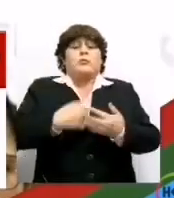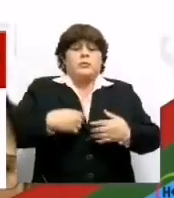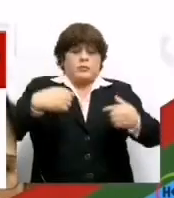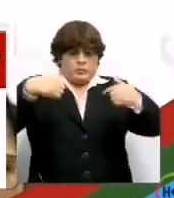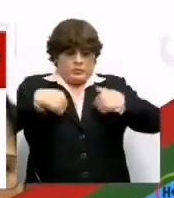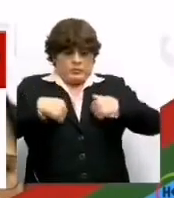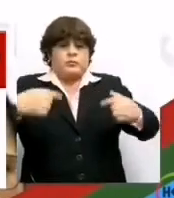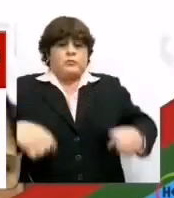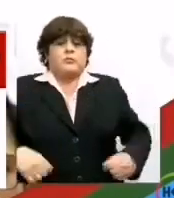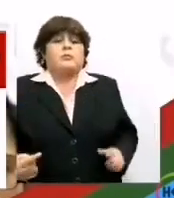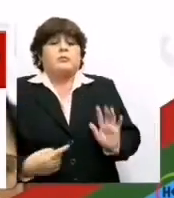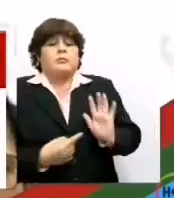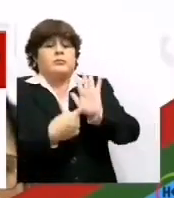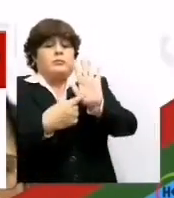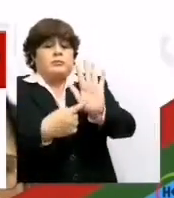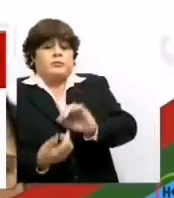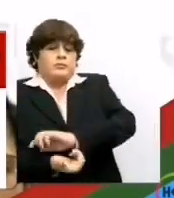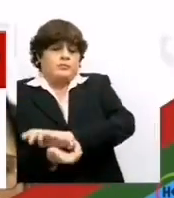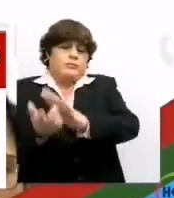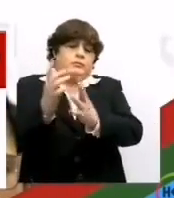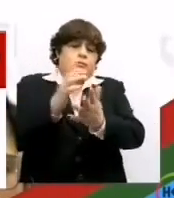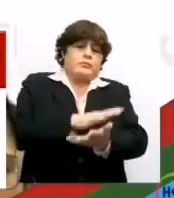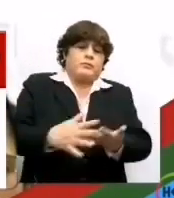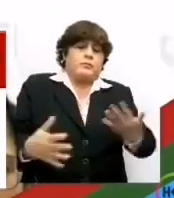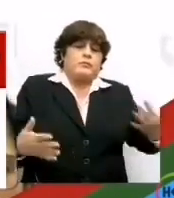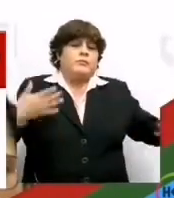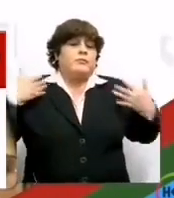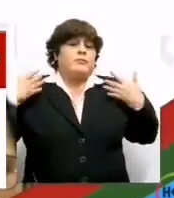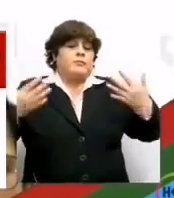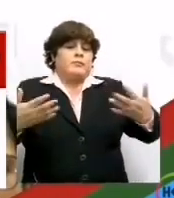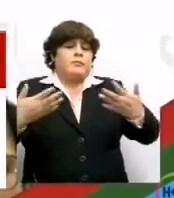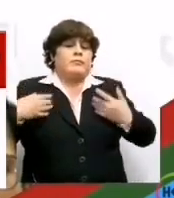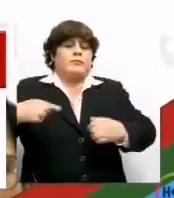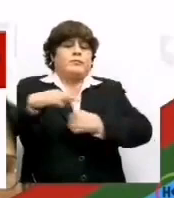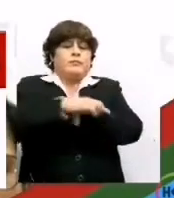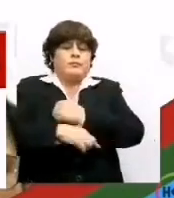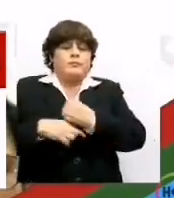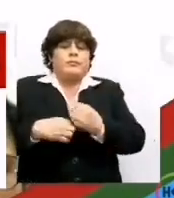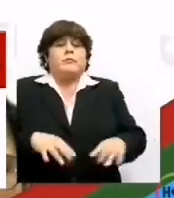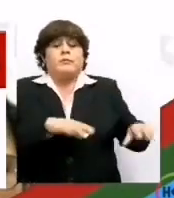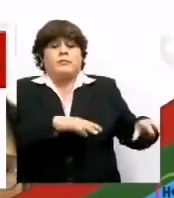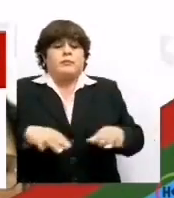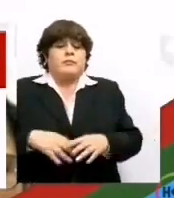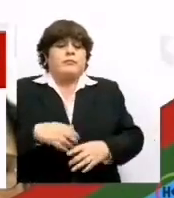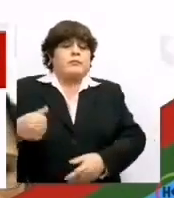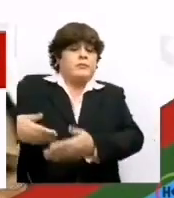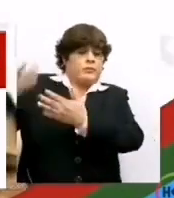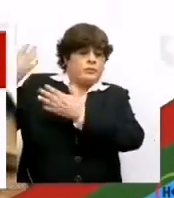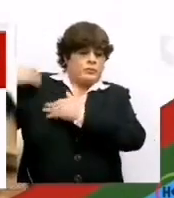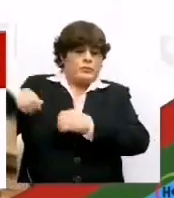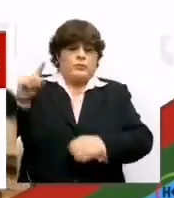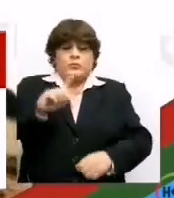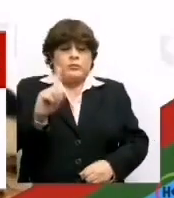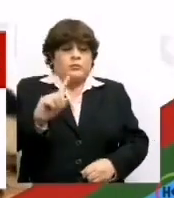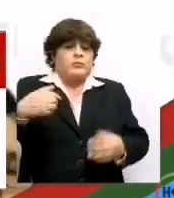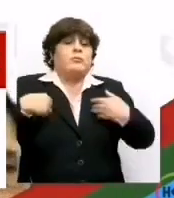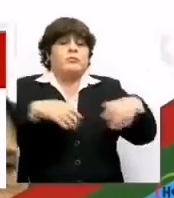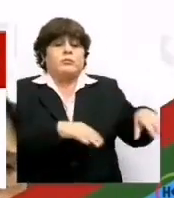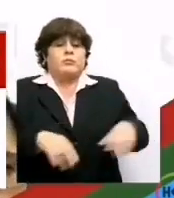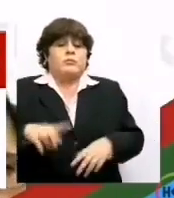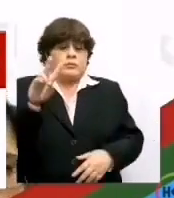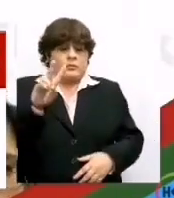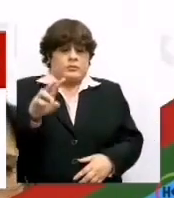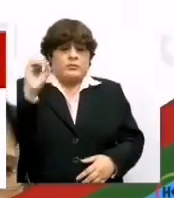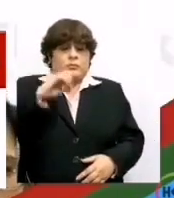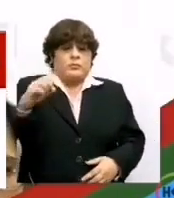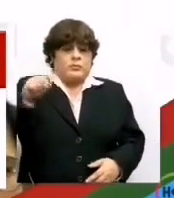estamos aquí para refrescar la política estamos aquí para hacer lo que otros no hicieron es de 2 de